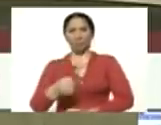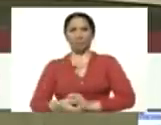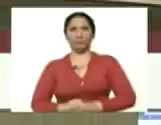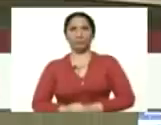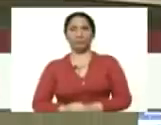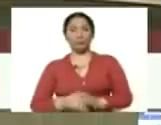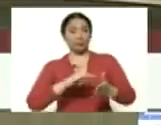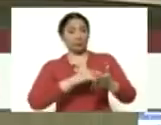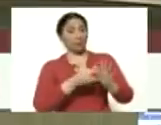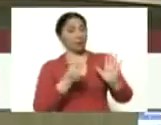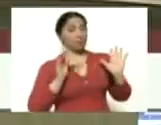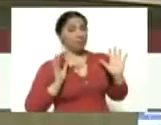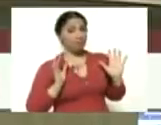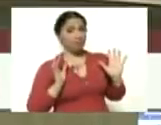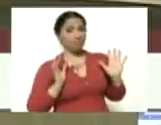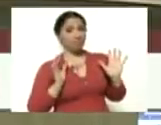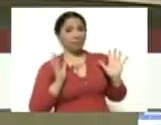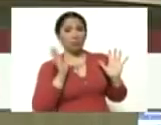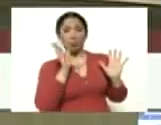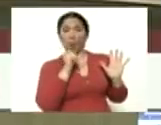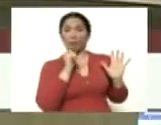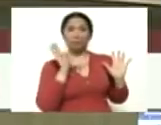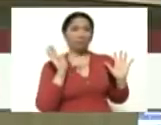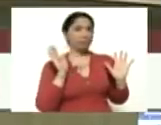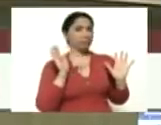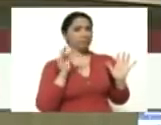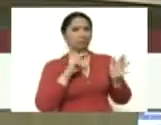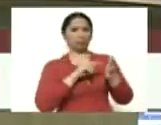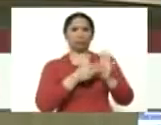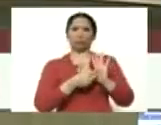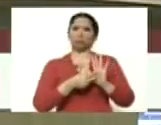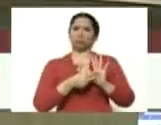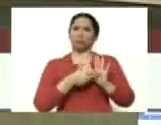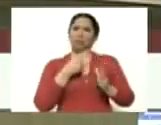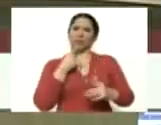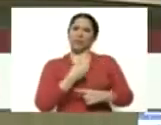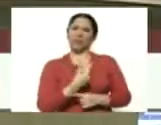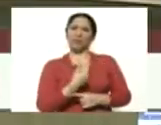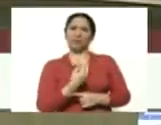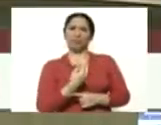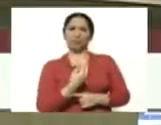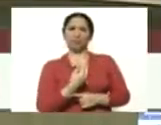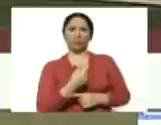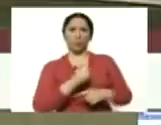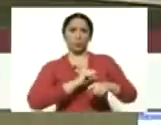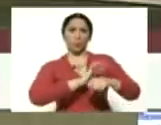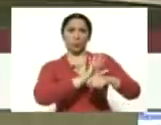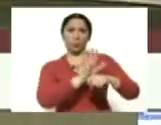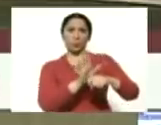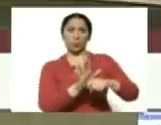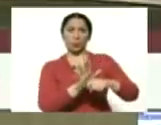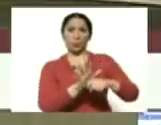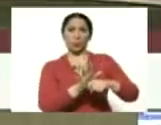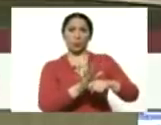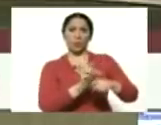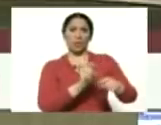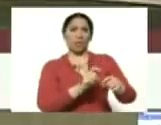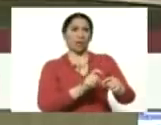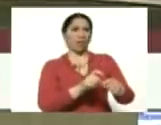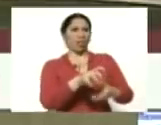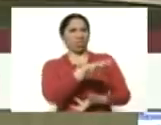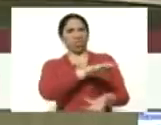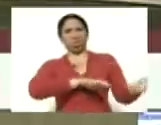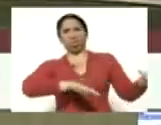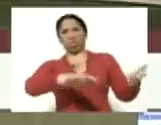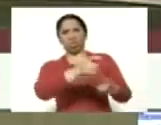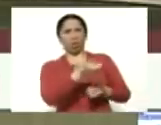sin embargo, no existen signos evidentes que indiquen que el coronavirus se haya salido de control